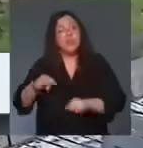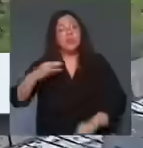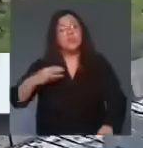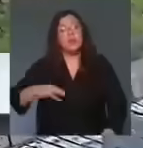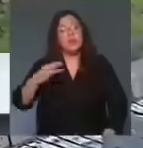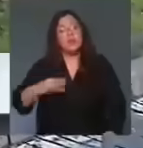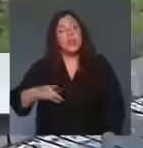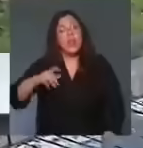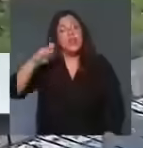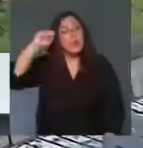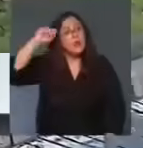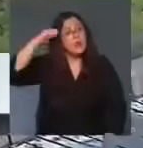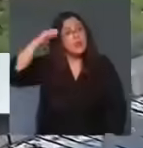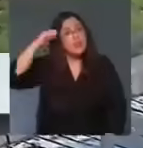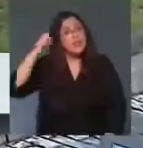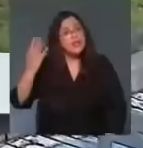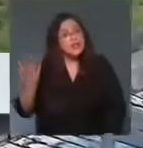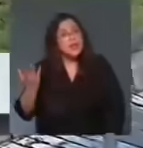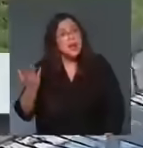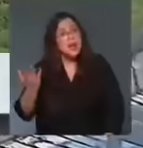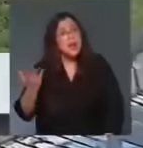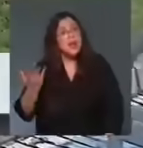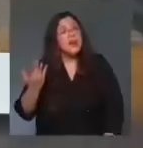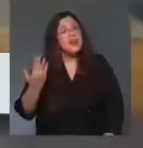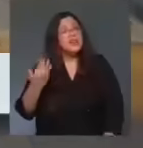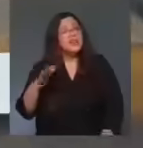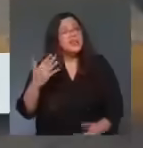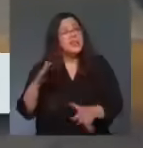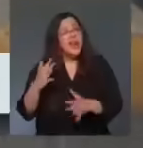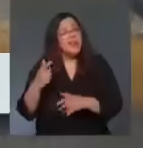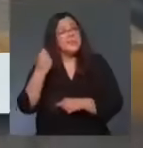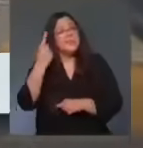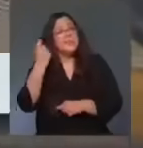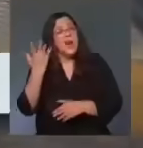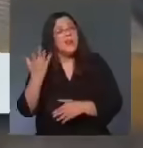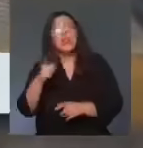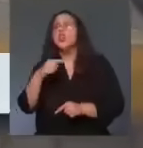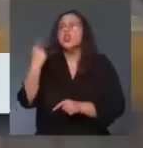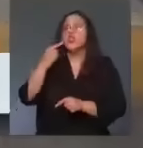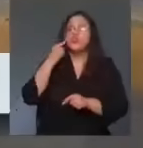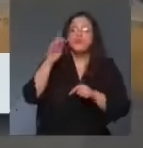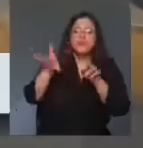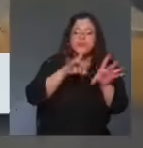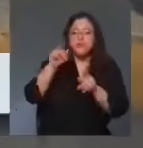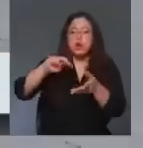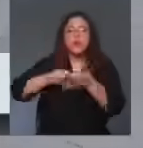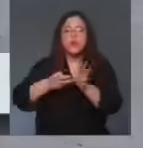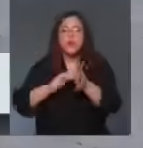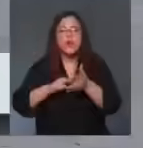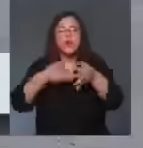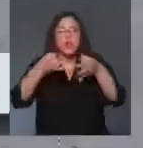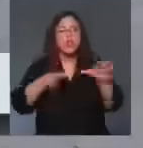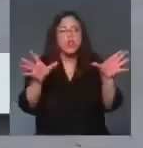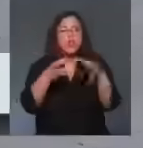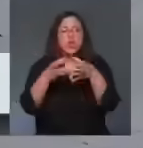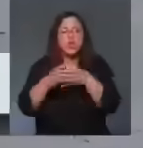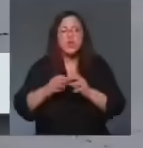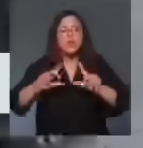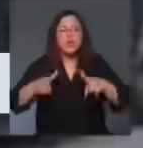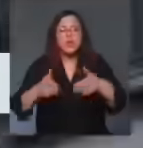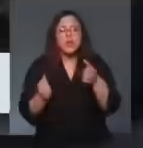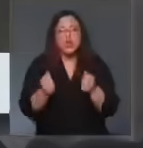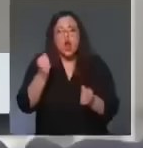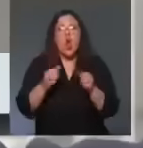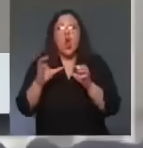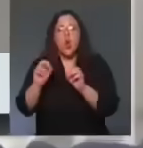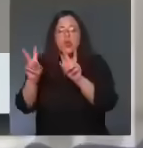de Providencia algo nos estaba señalando. Nosotros cuando vamos detectando estas problemáticas a nivel de equipos de tránsito o de